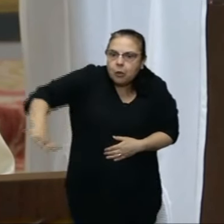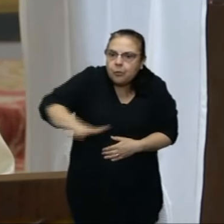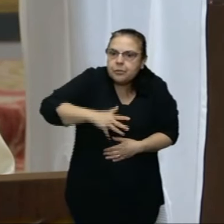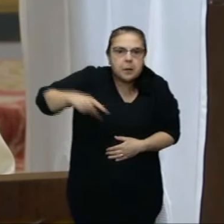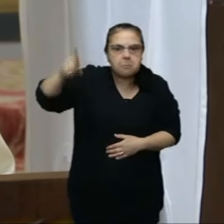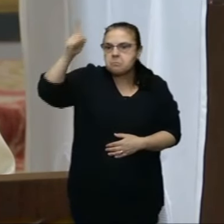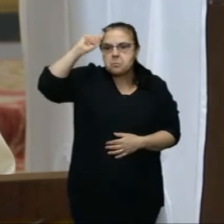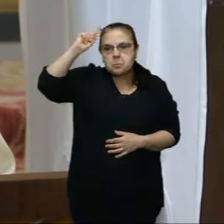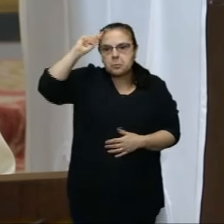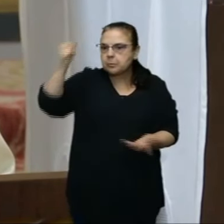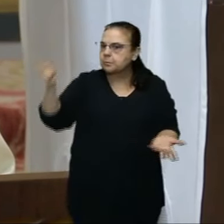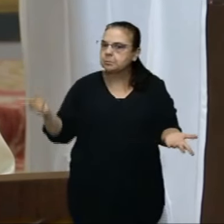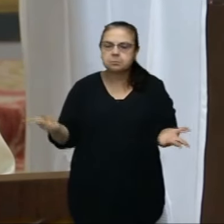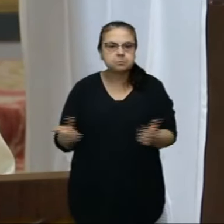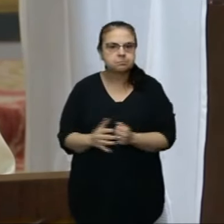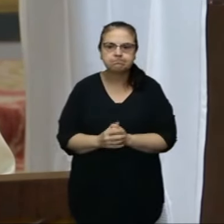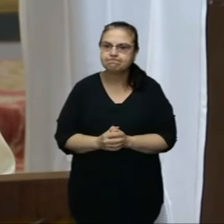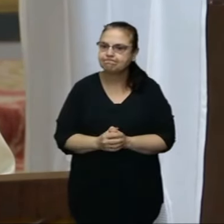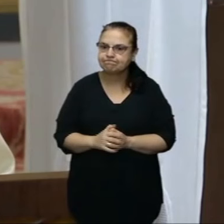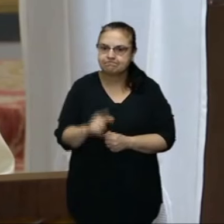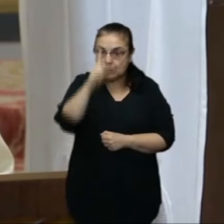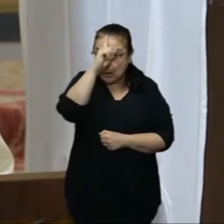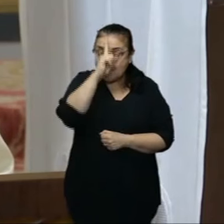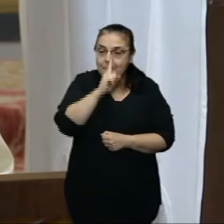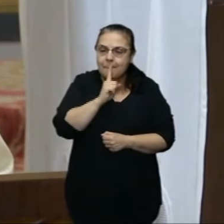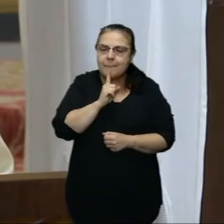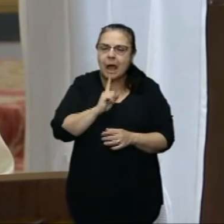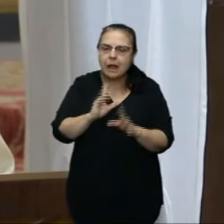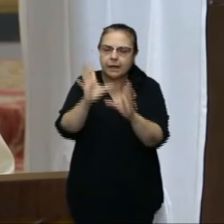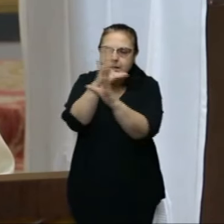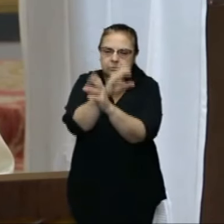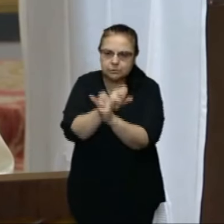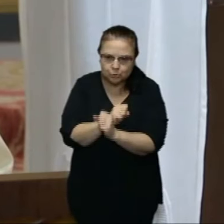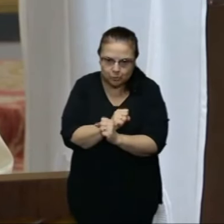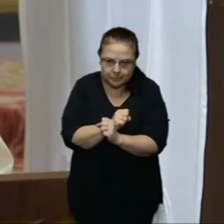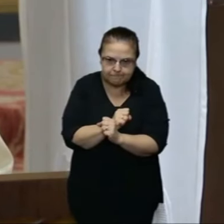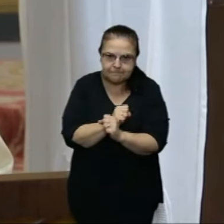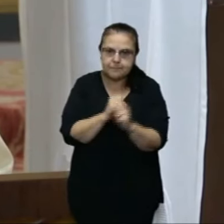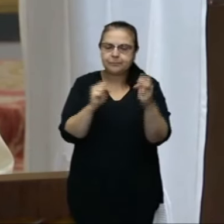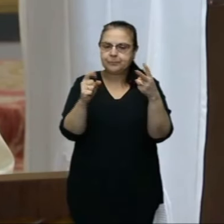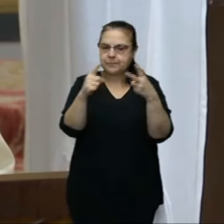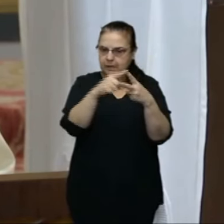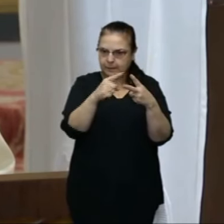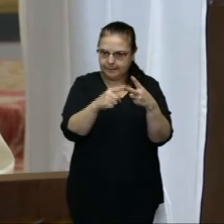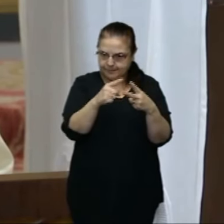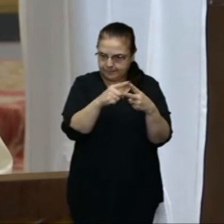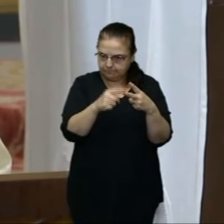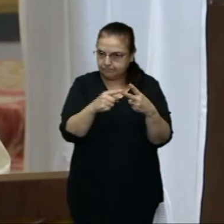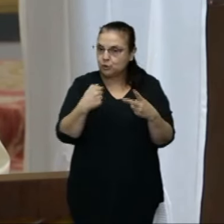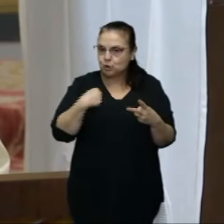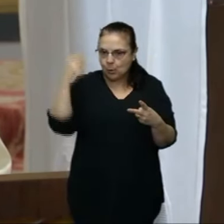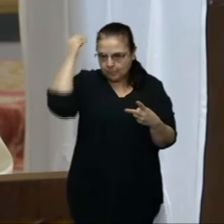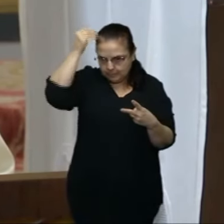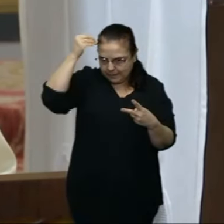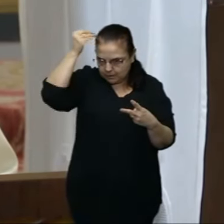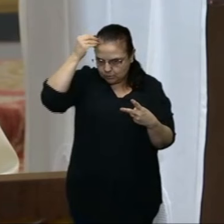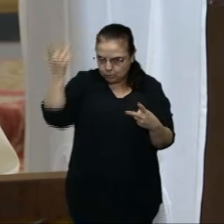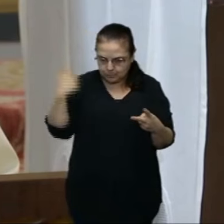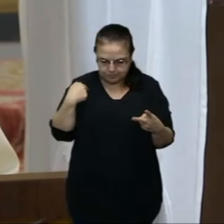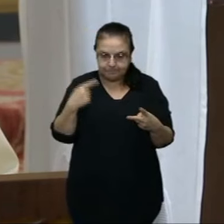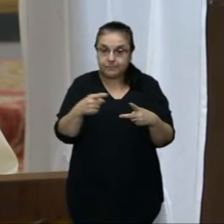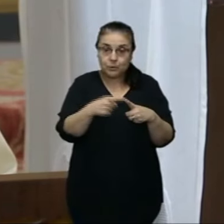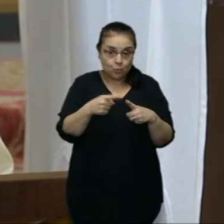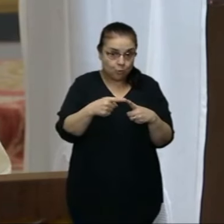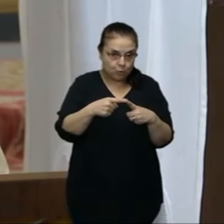La imagen de la oscuridad nos sirve en dos sentidos principalmente, a mi parecer. Uno,